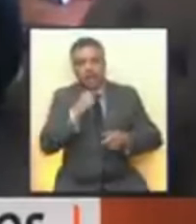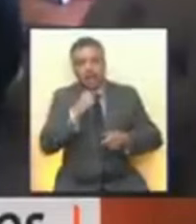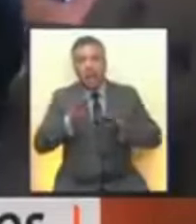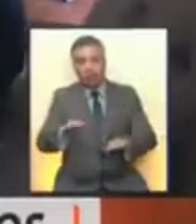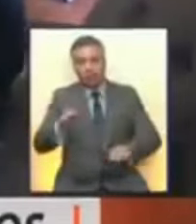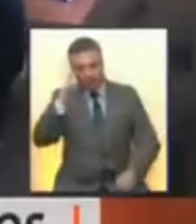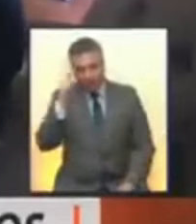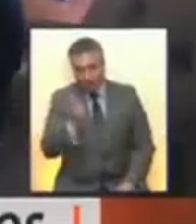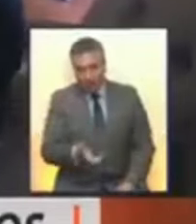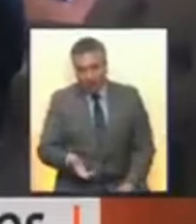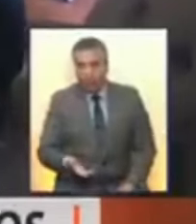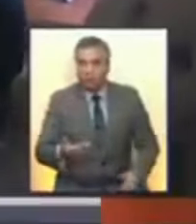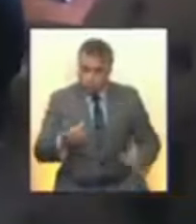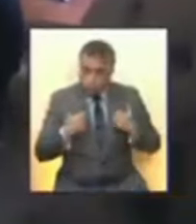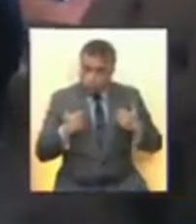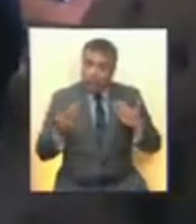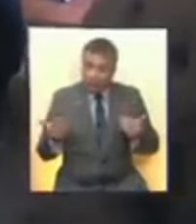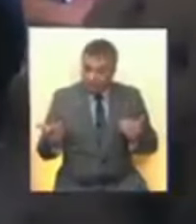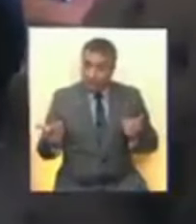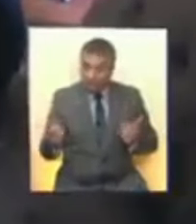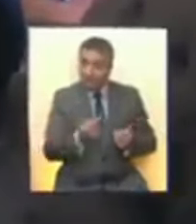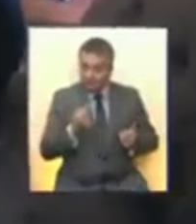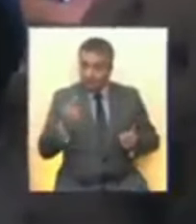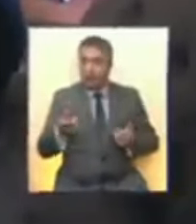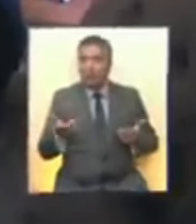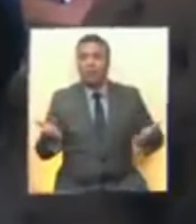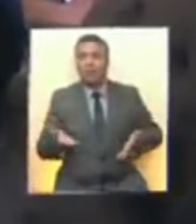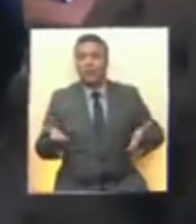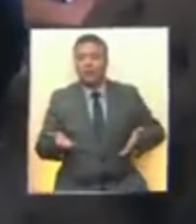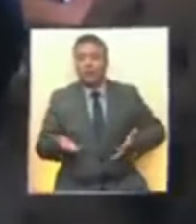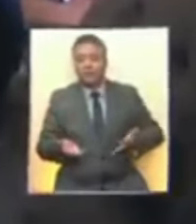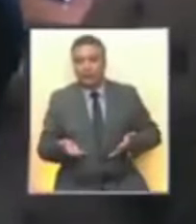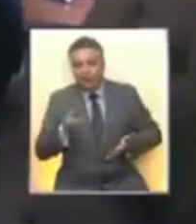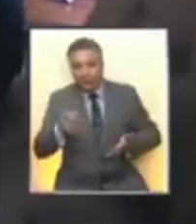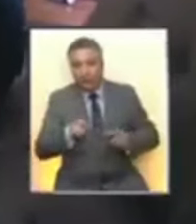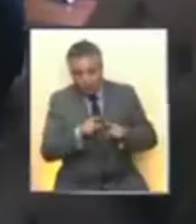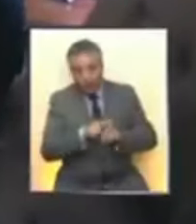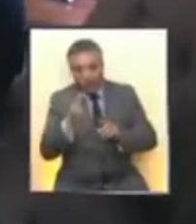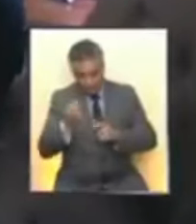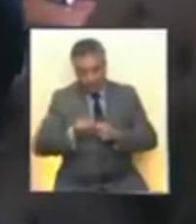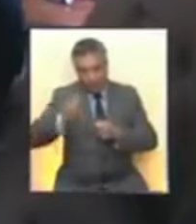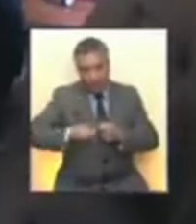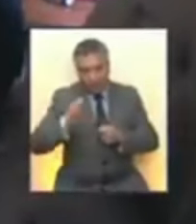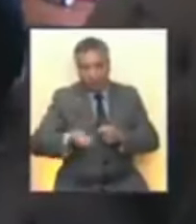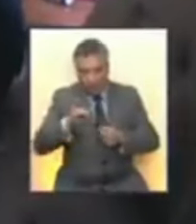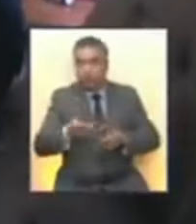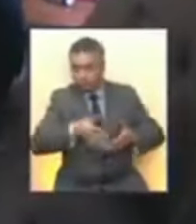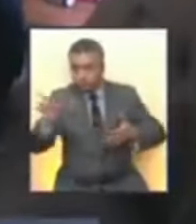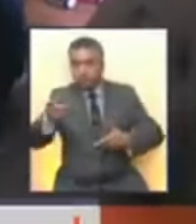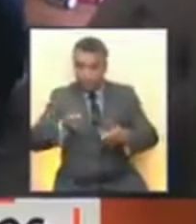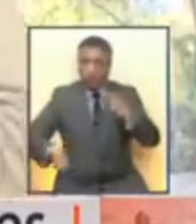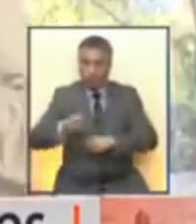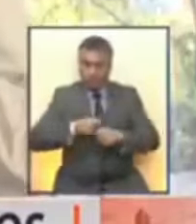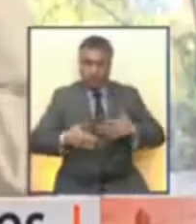comentarios. Pero necesitamos que quienes tengan que financiar y sacar esto al comercio, se pongan